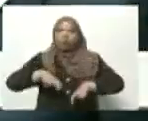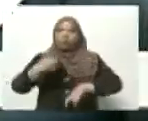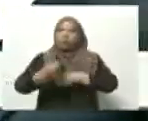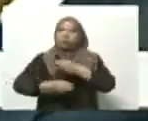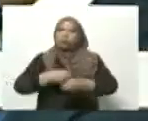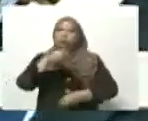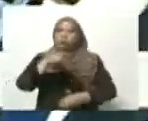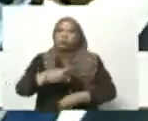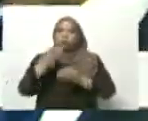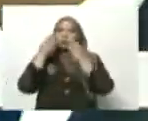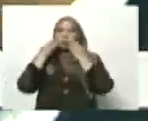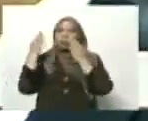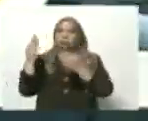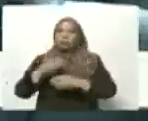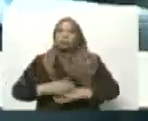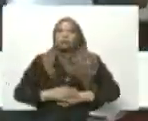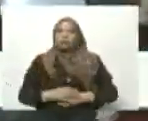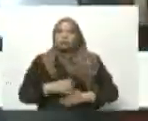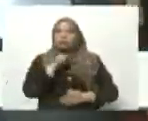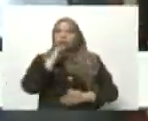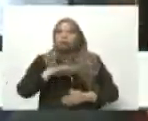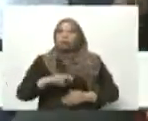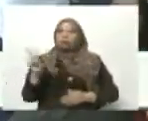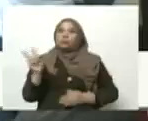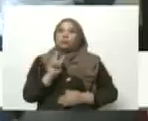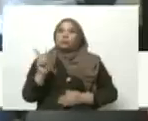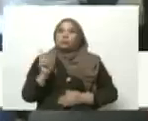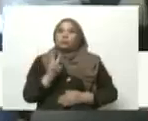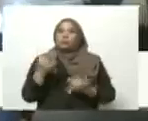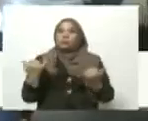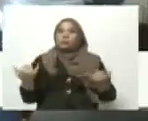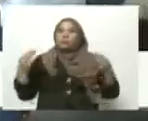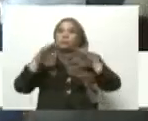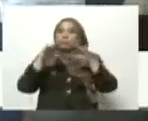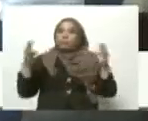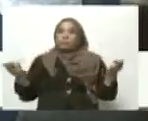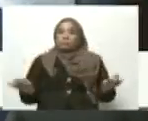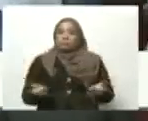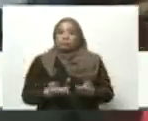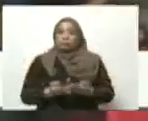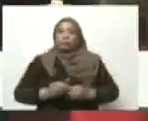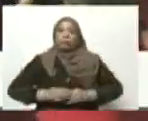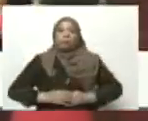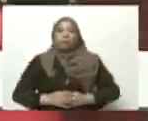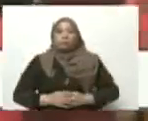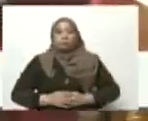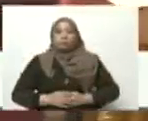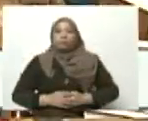hechos de la historia de Venezuela y del mundo.